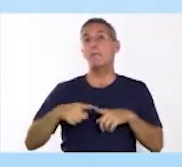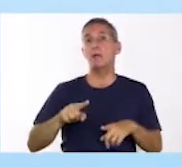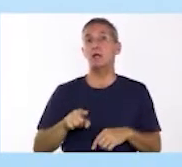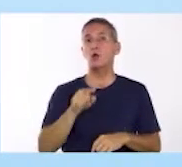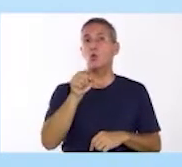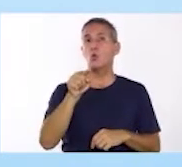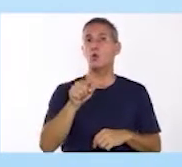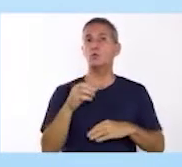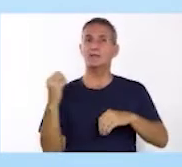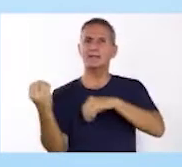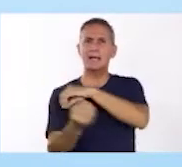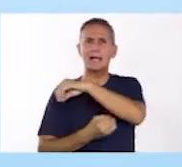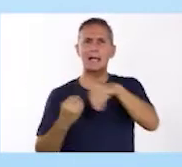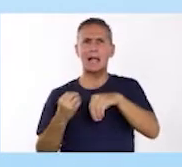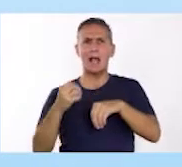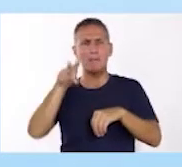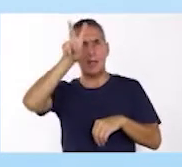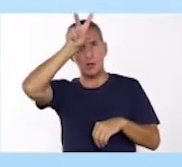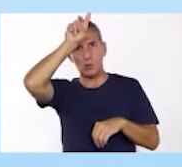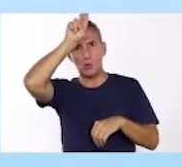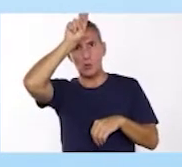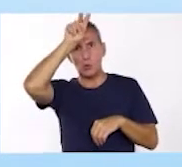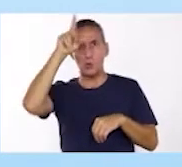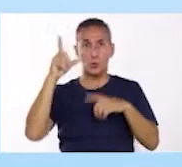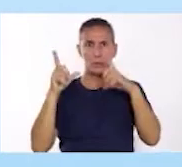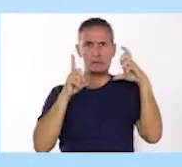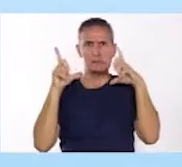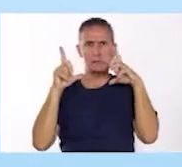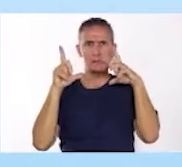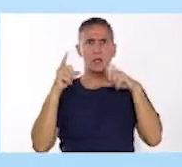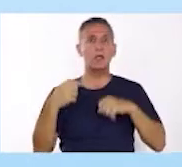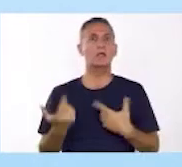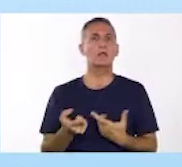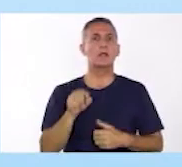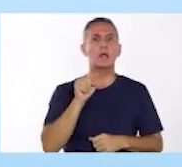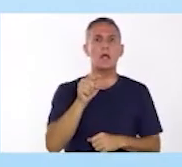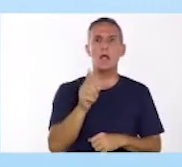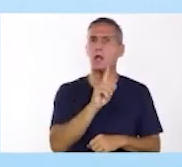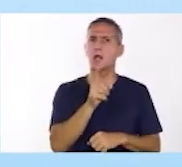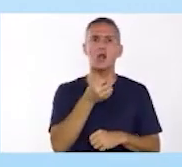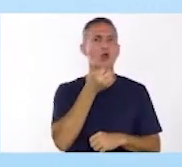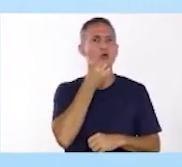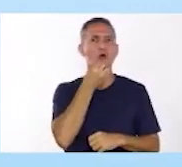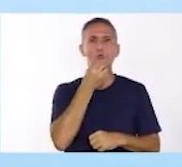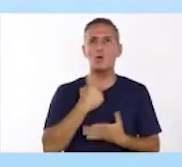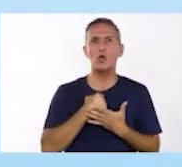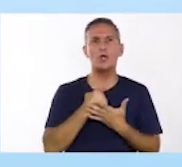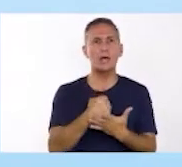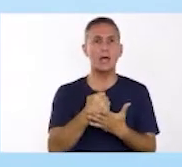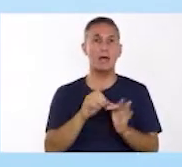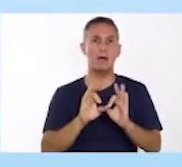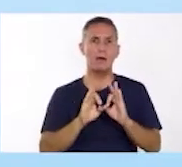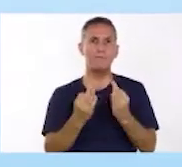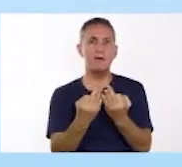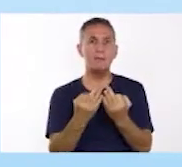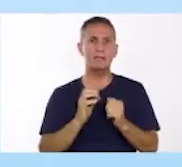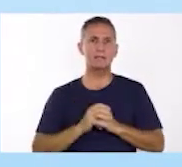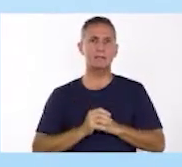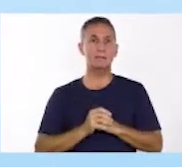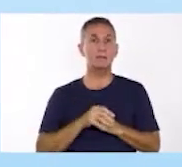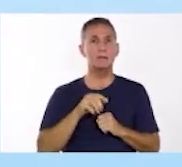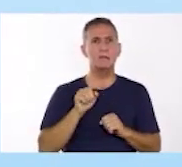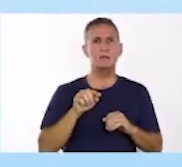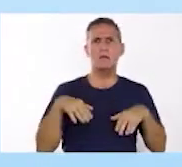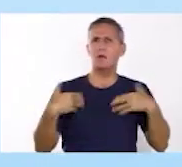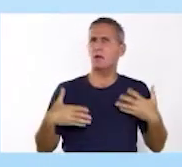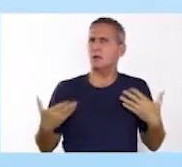convertirse y tener esta transformación, pues ya él no puede ayudar a su familia.